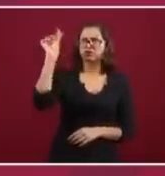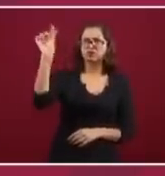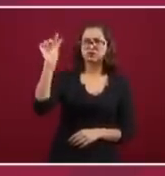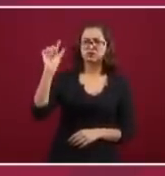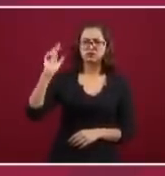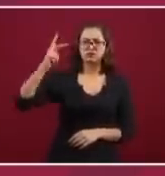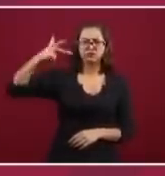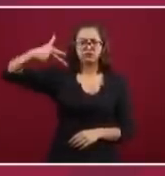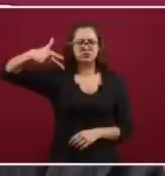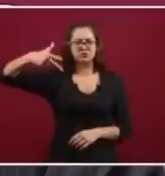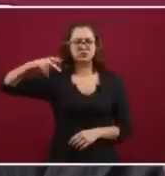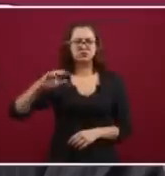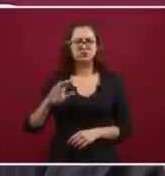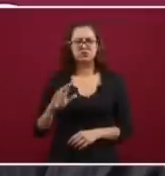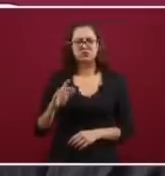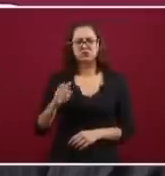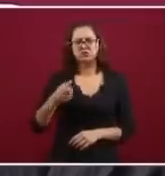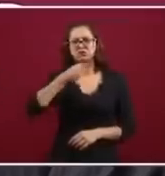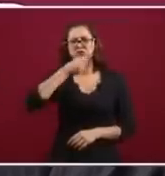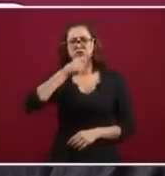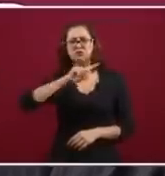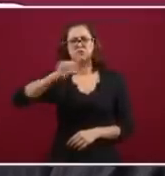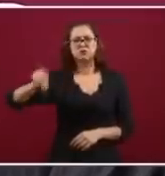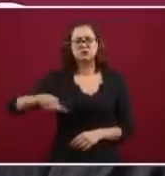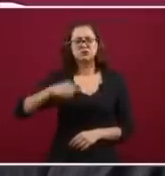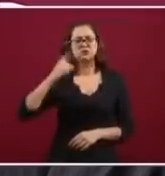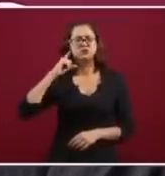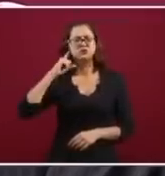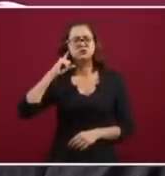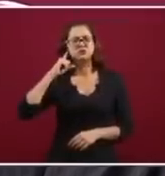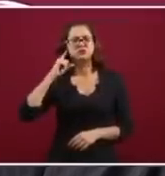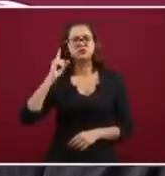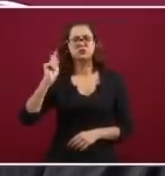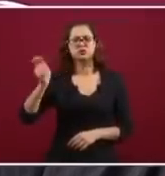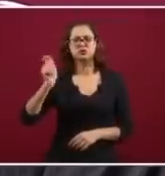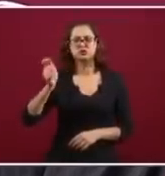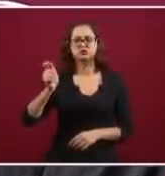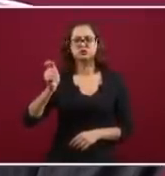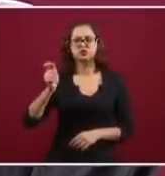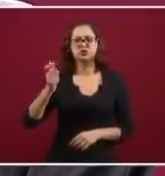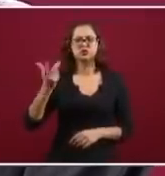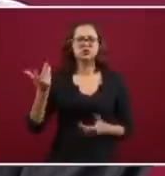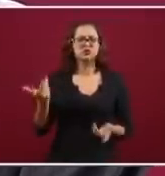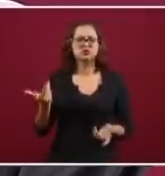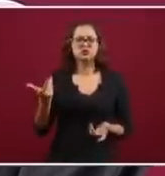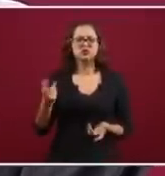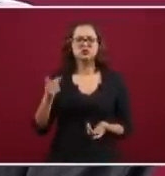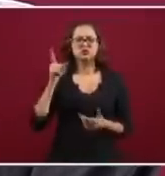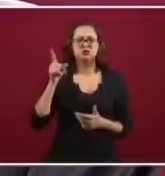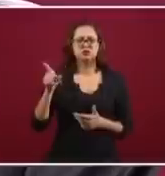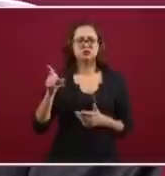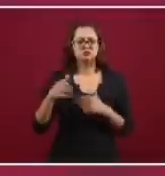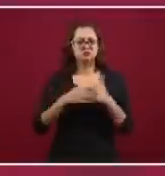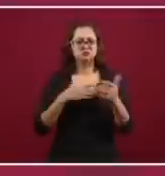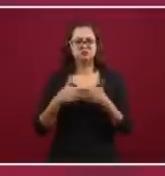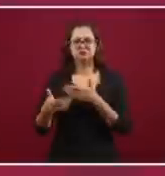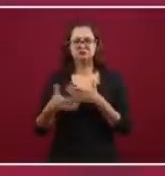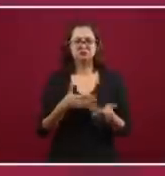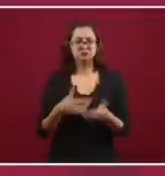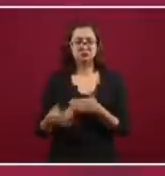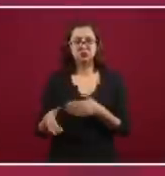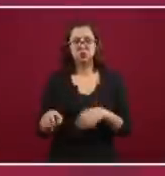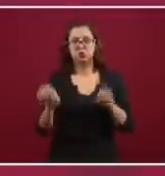que luego se supo que pues no era tan sofisticado, era